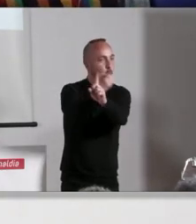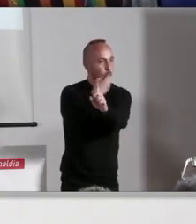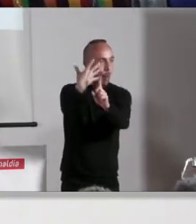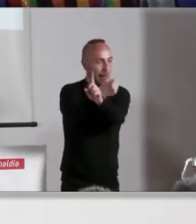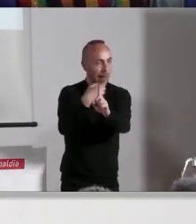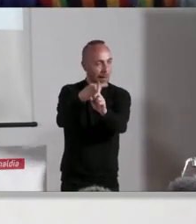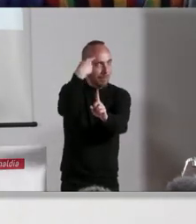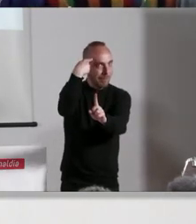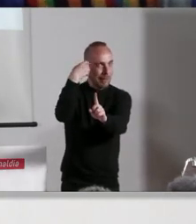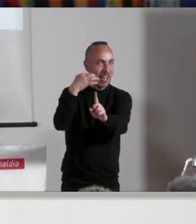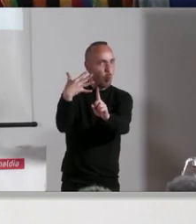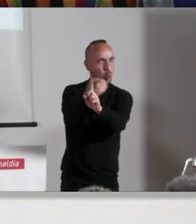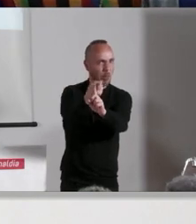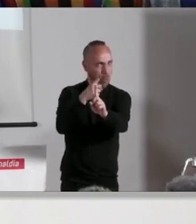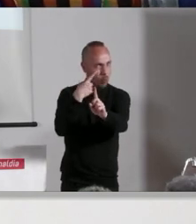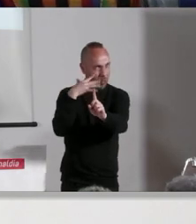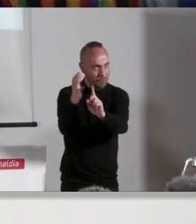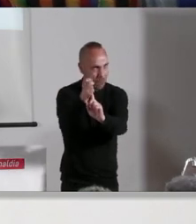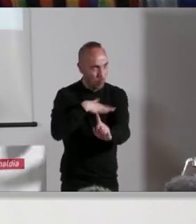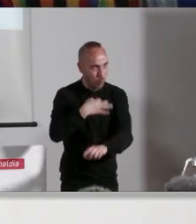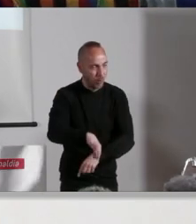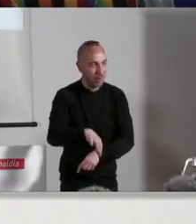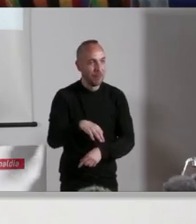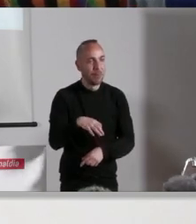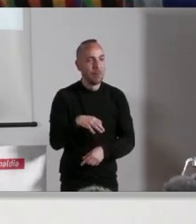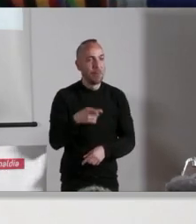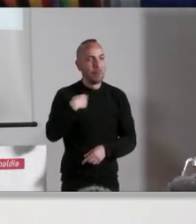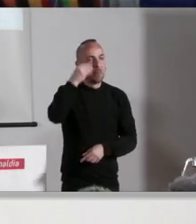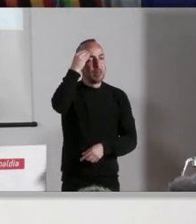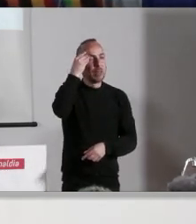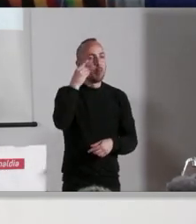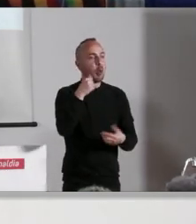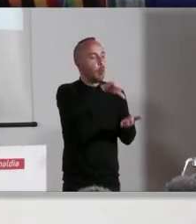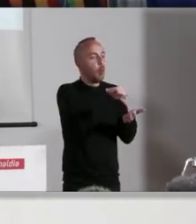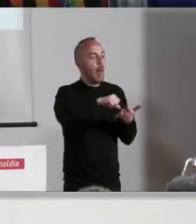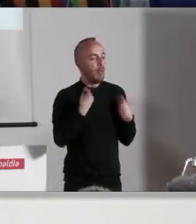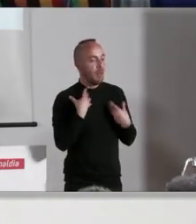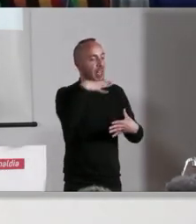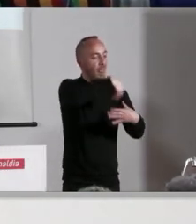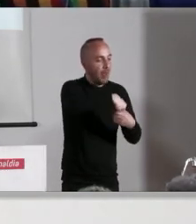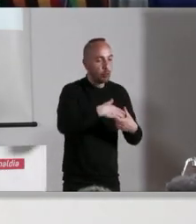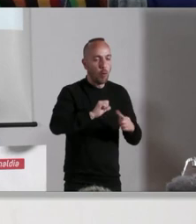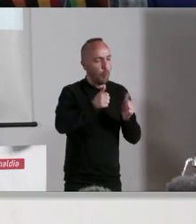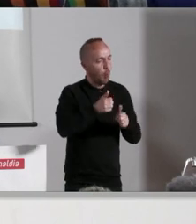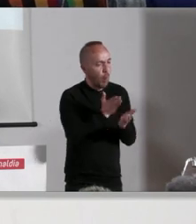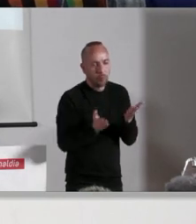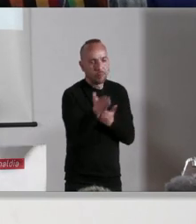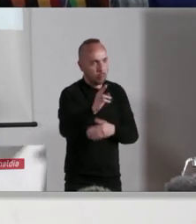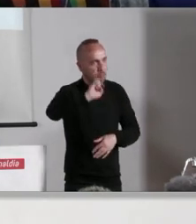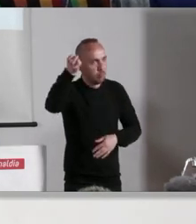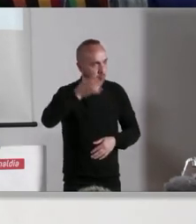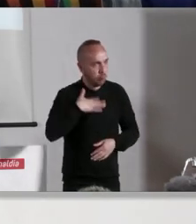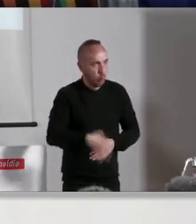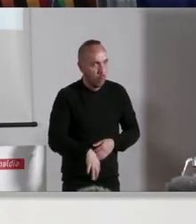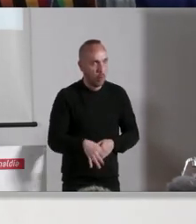pues, no es tan utopía. Y pues creemos que otra forma de habitar y ocupar las ciudades es posible y tenemos la certeza de